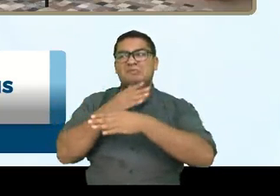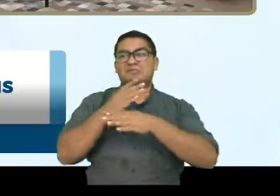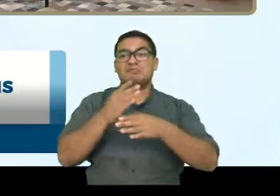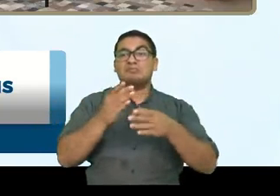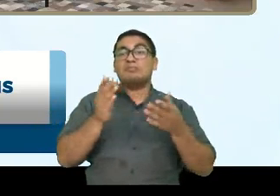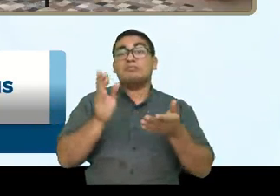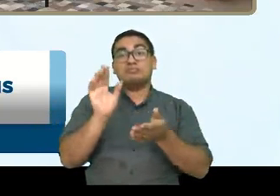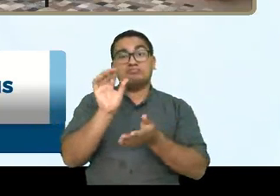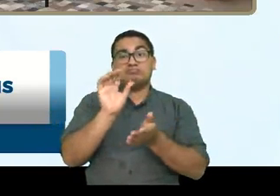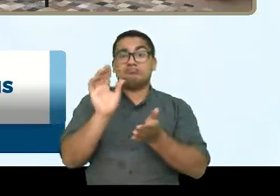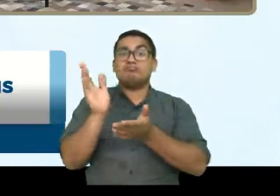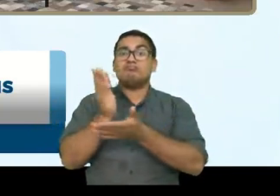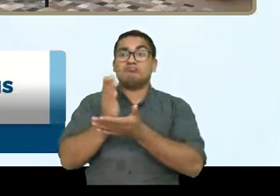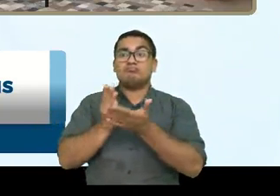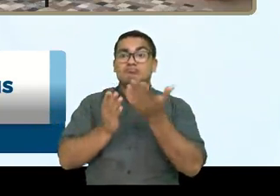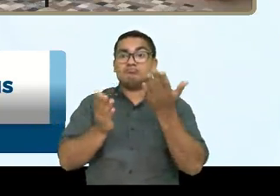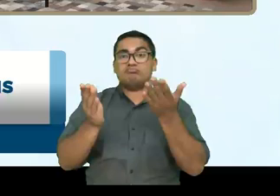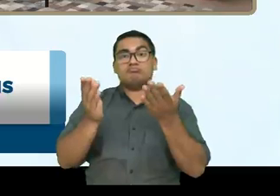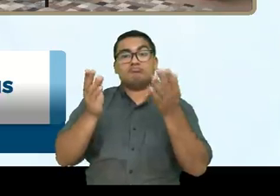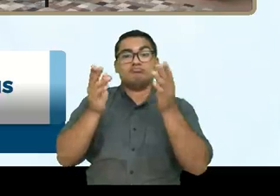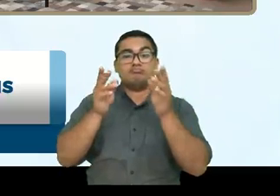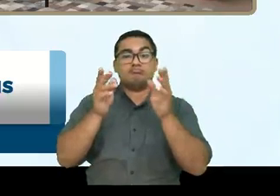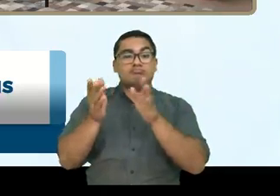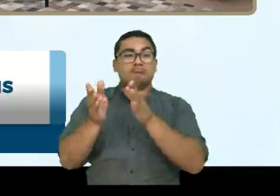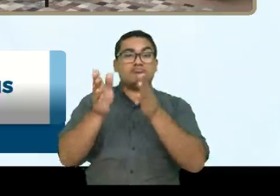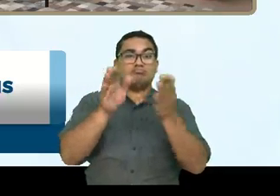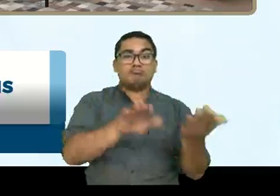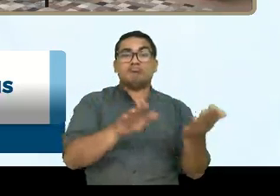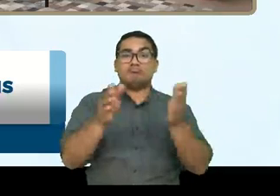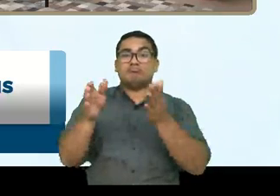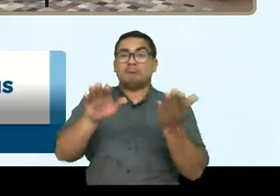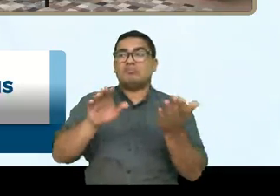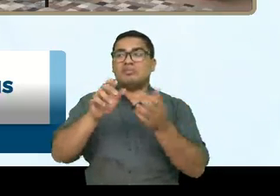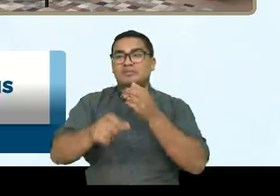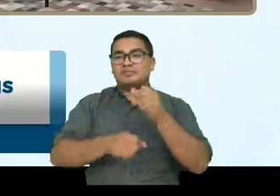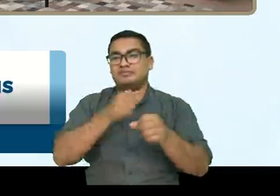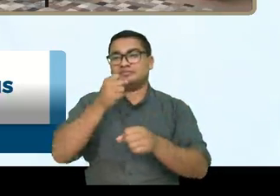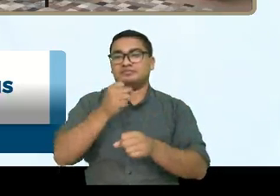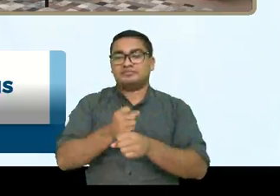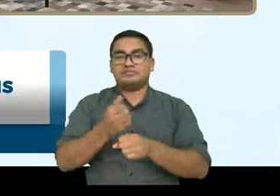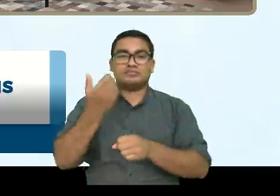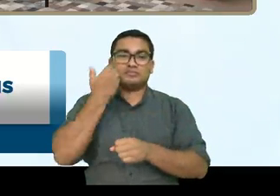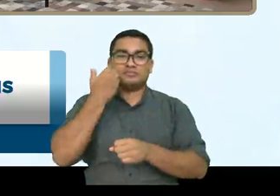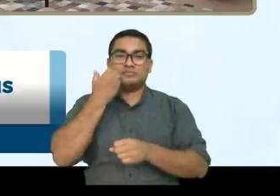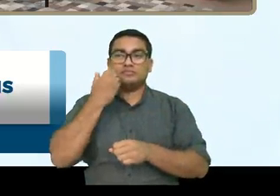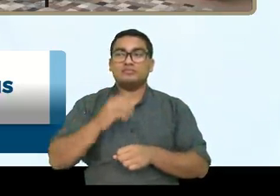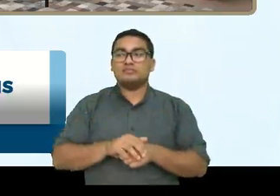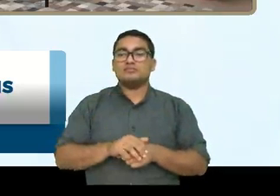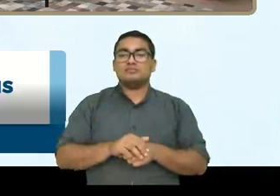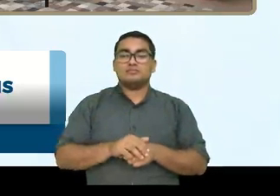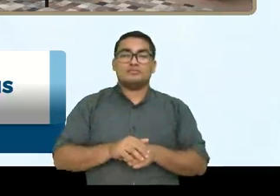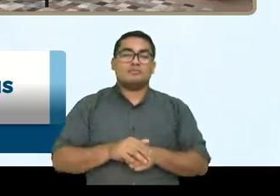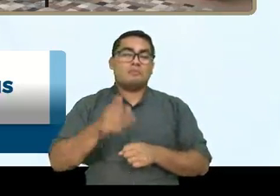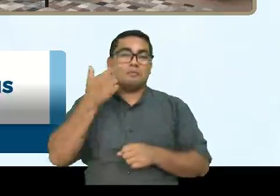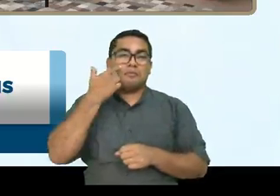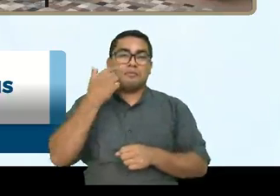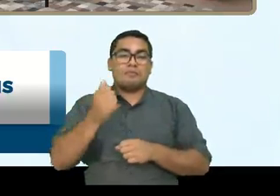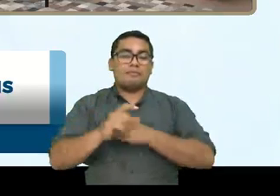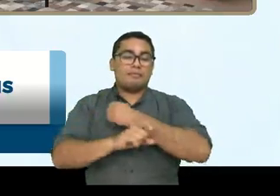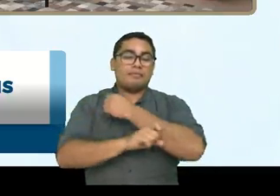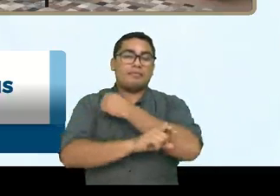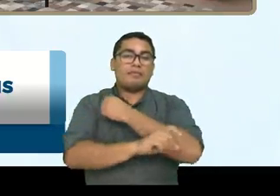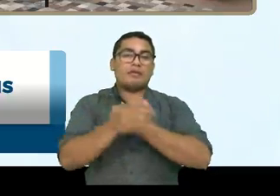morbilidad. Enfermedades que prevalecen en ciertas estaciones del año, en cierto periodo del año. Nosotros conocemos, estamos claros, la leptospirosis. Y junto